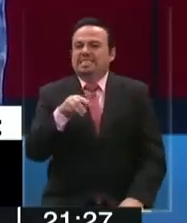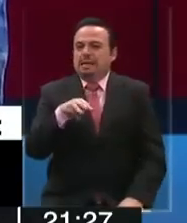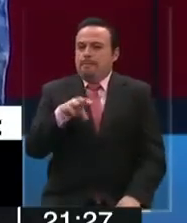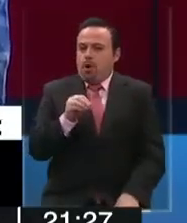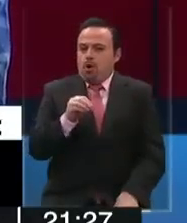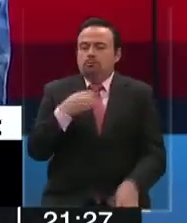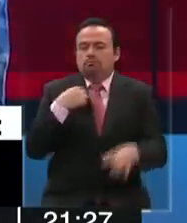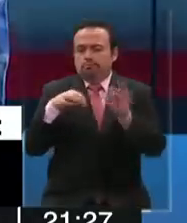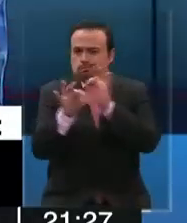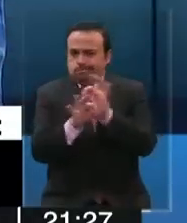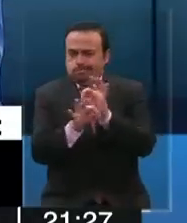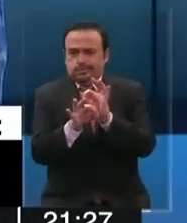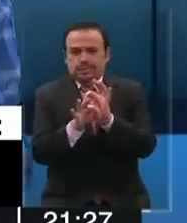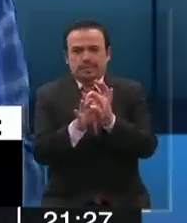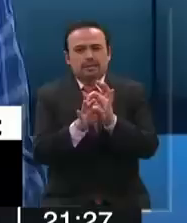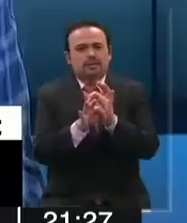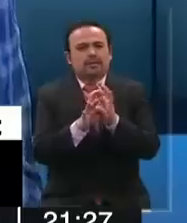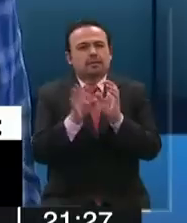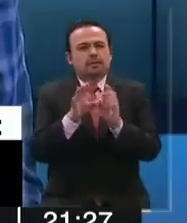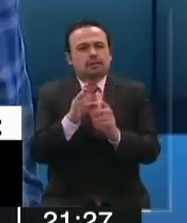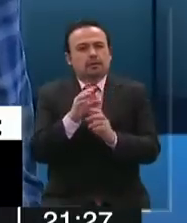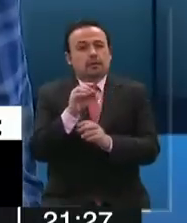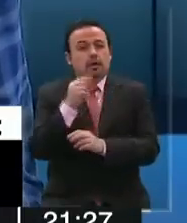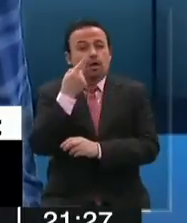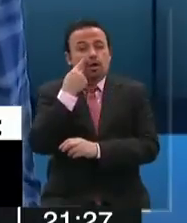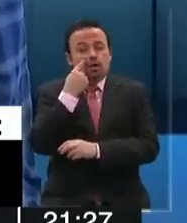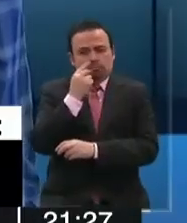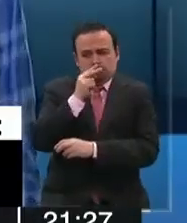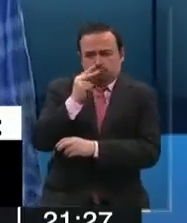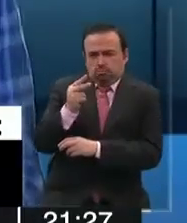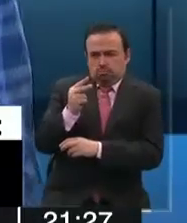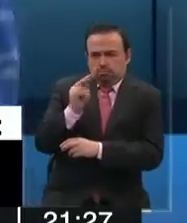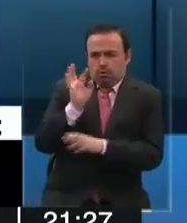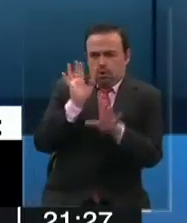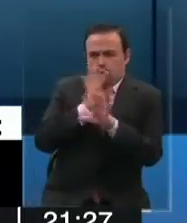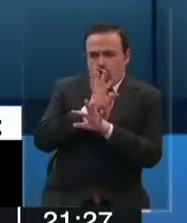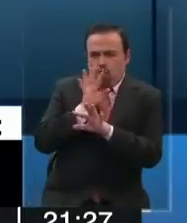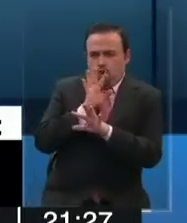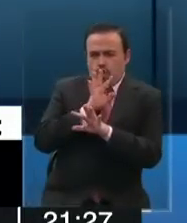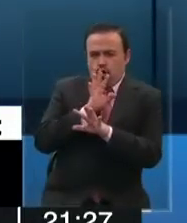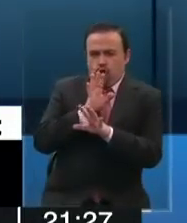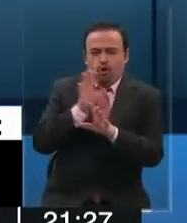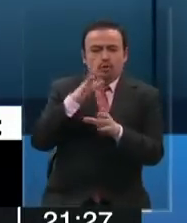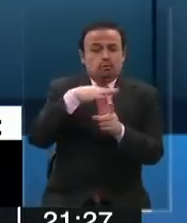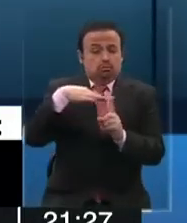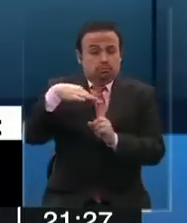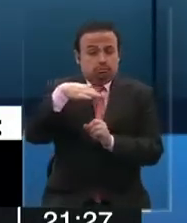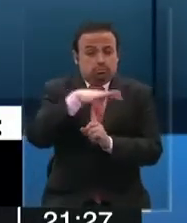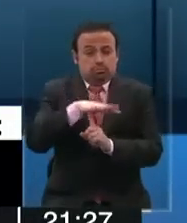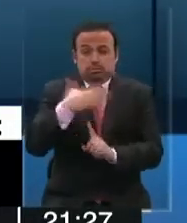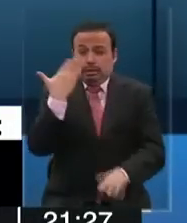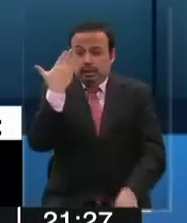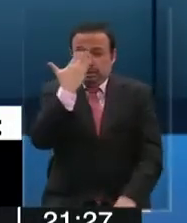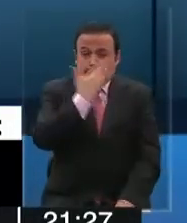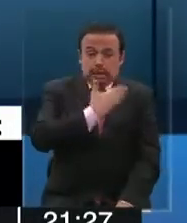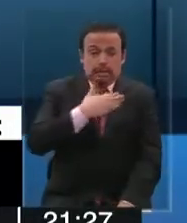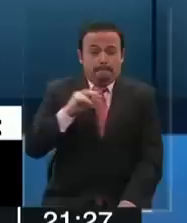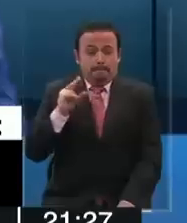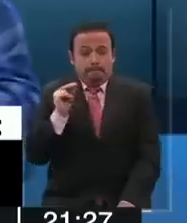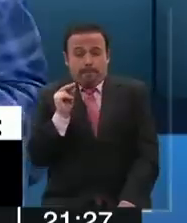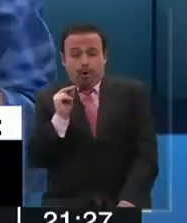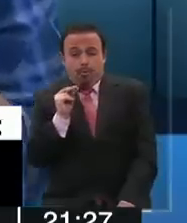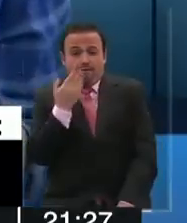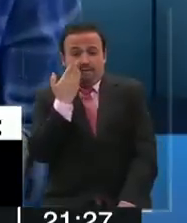hecho de que se ve de un solo color la realidad Entre negro gris y